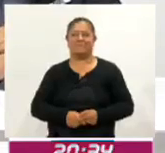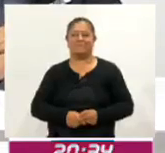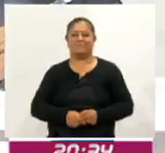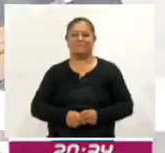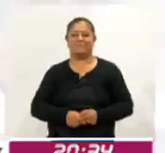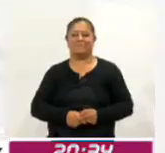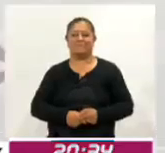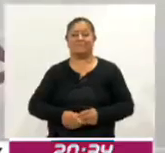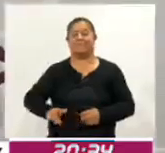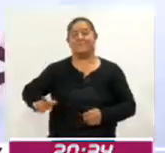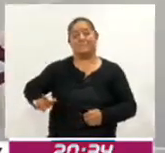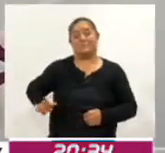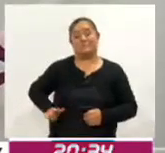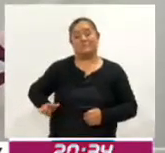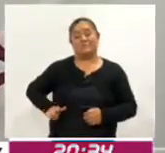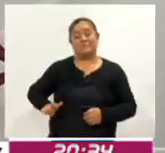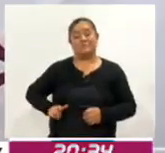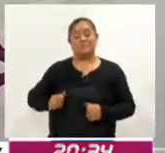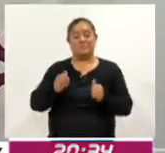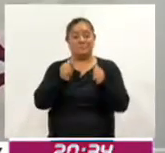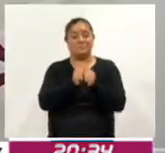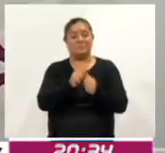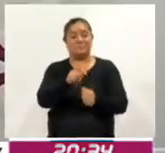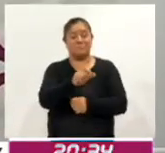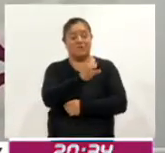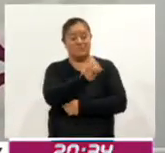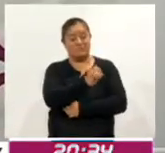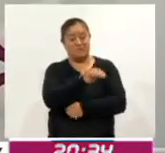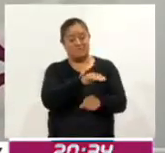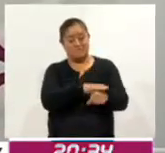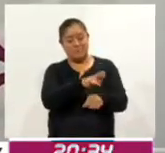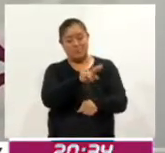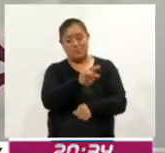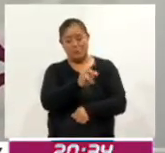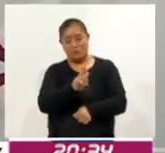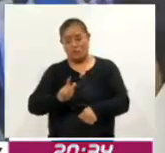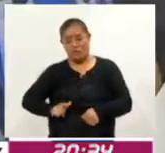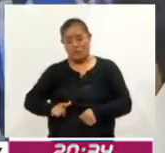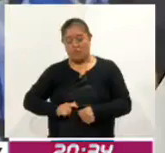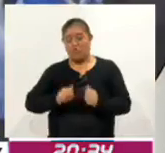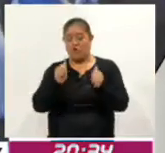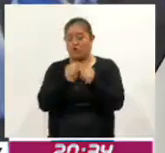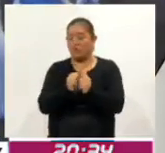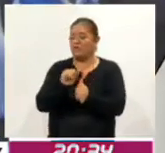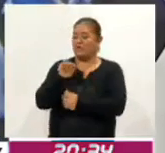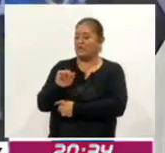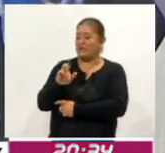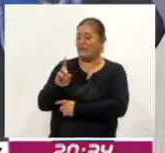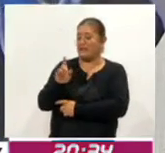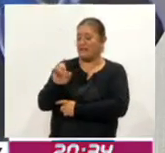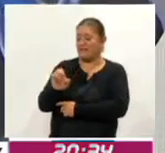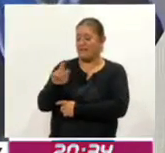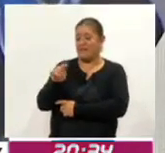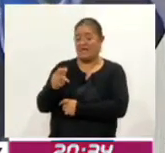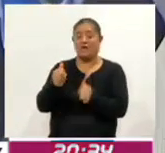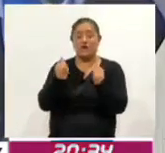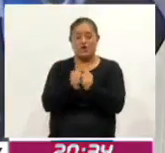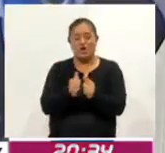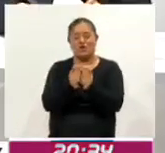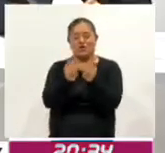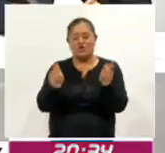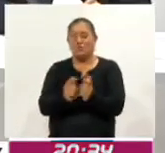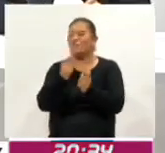El gobierno del estado, a través de la Oficial Mayor de Gobierno, en coordinación con el Instituto del Deporte de Tlaxcala y el Club Coyotes